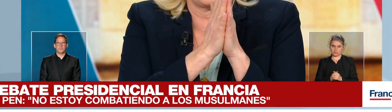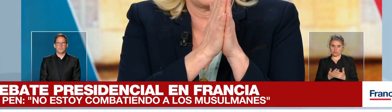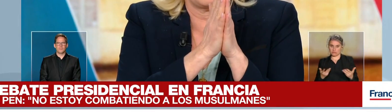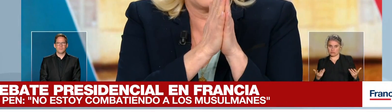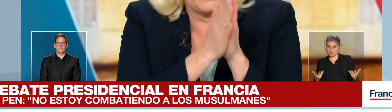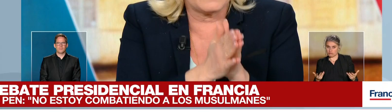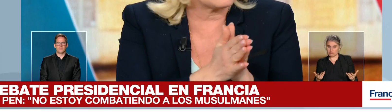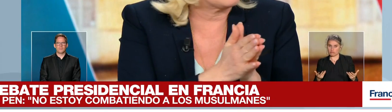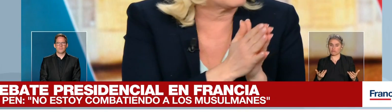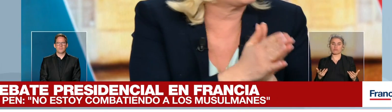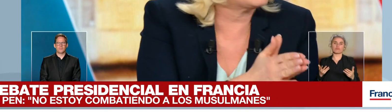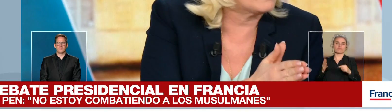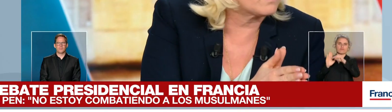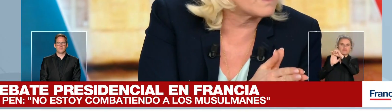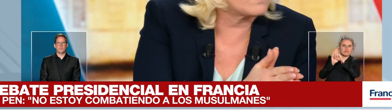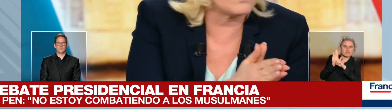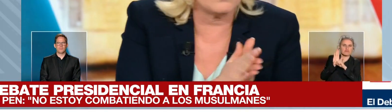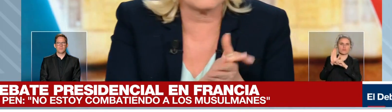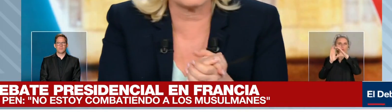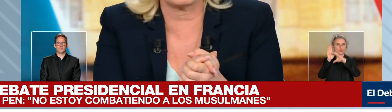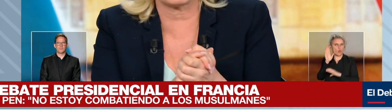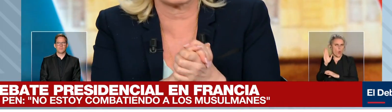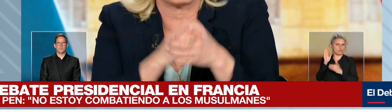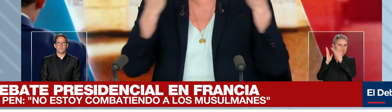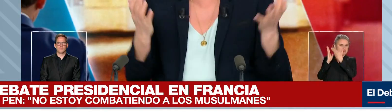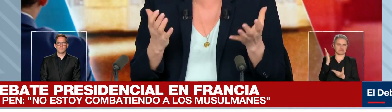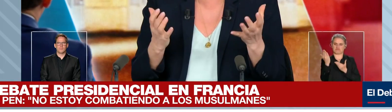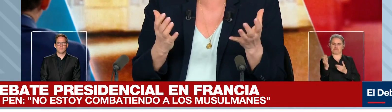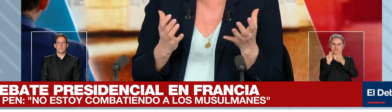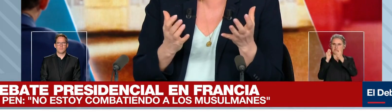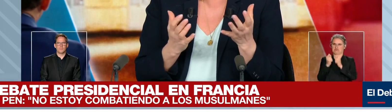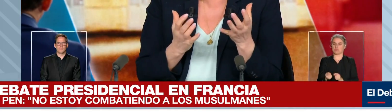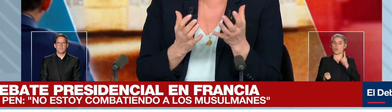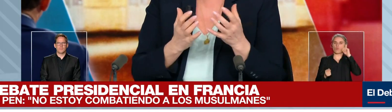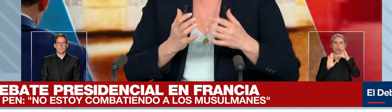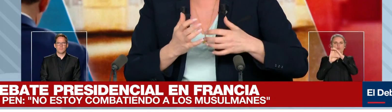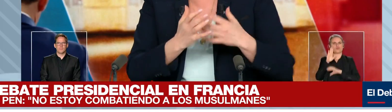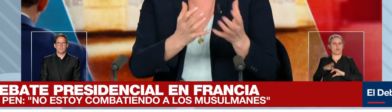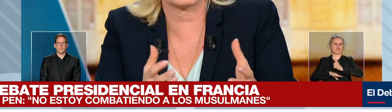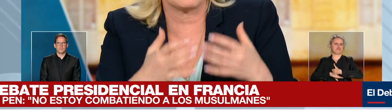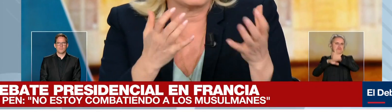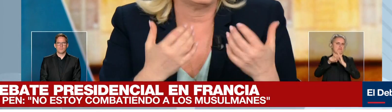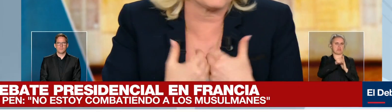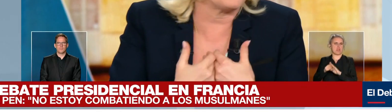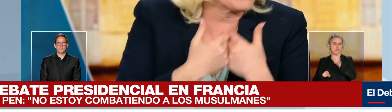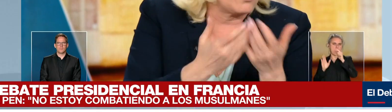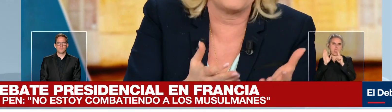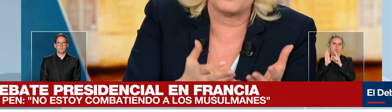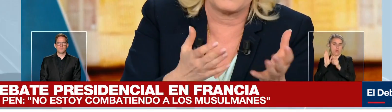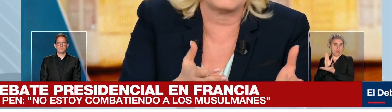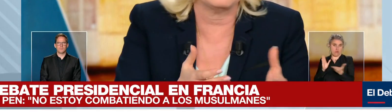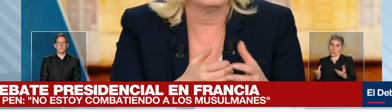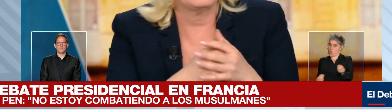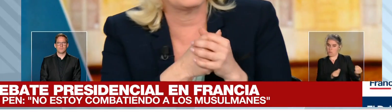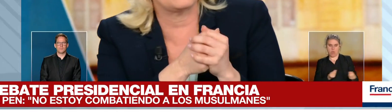para abordar ciertas modificaciones y revisiones de la Constitución. La Constitución es la ley suprema del pueblo